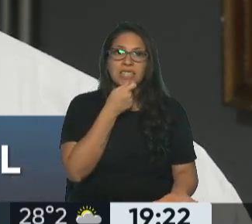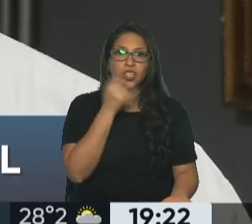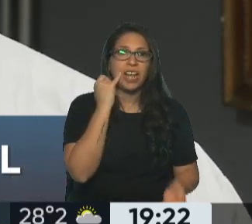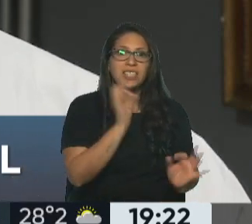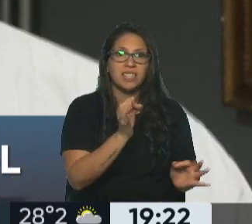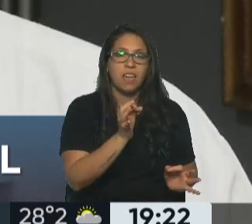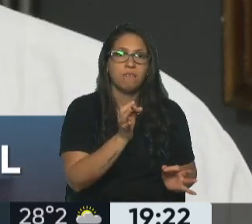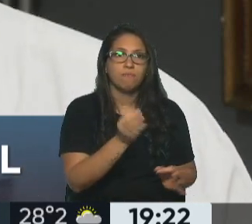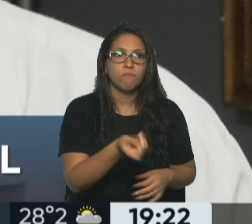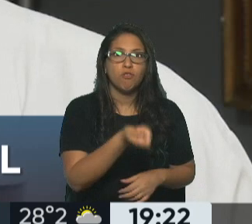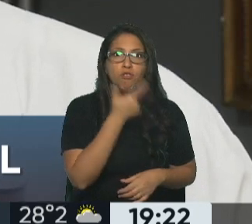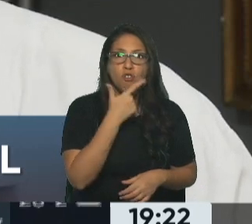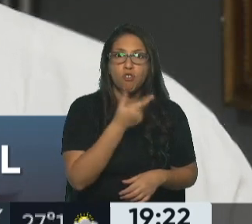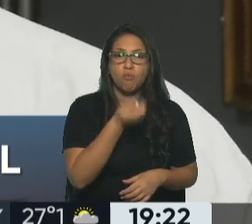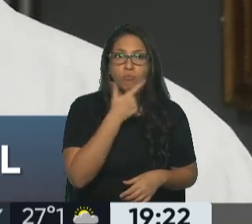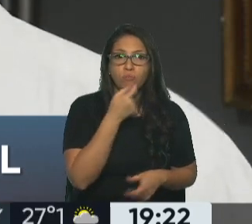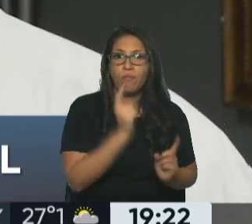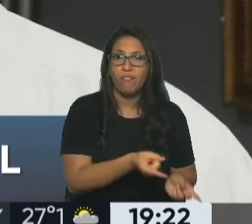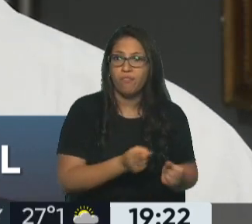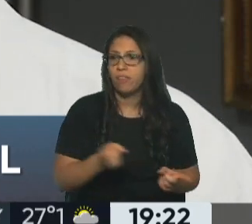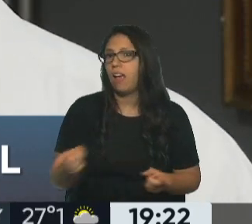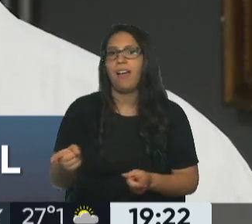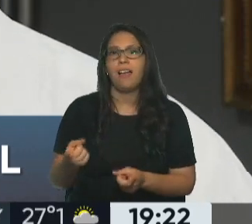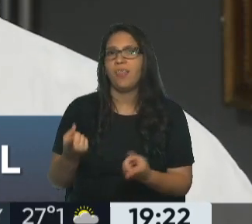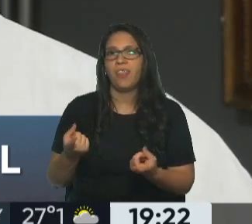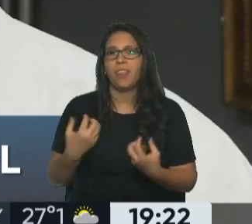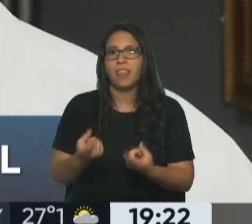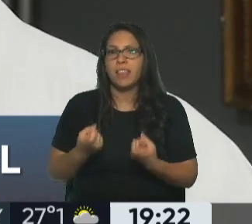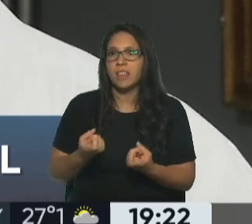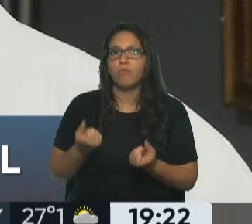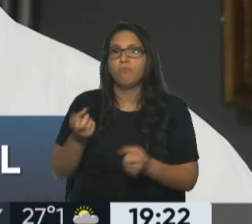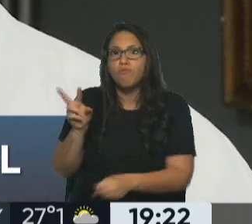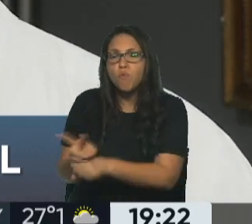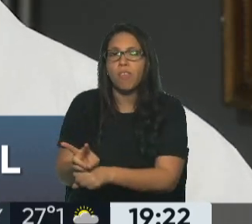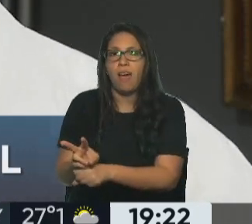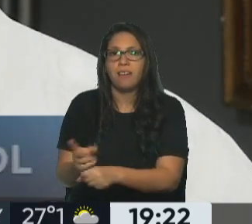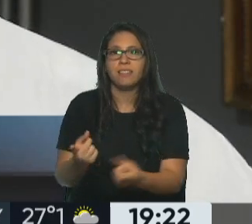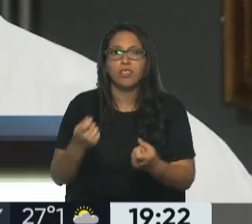intentamos cuidarlos. Y eso, bueno, requiere difusión, requiere conocimiento,